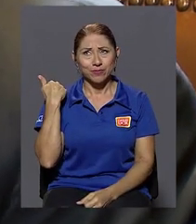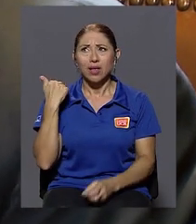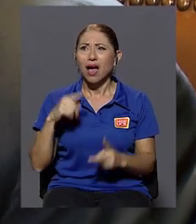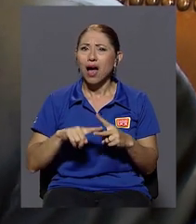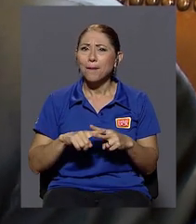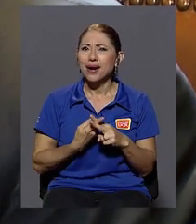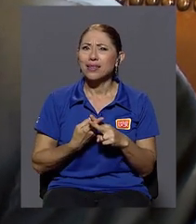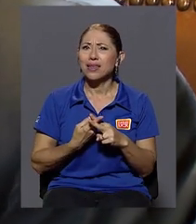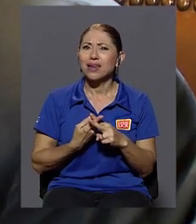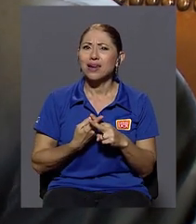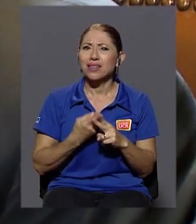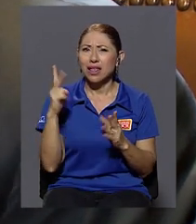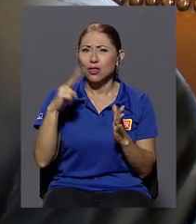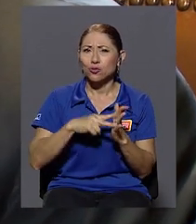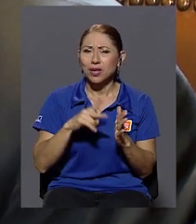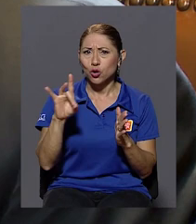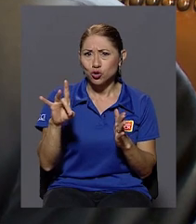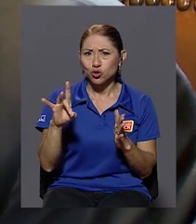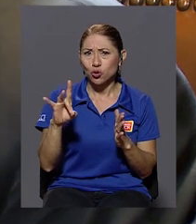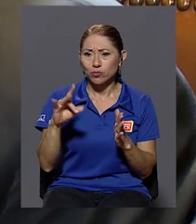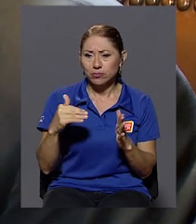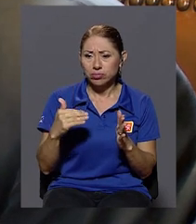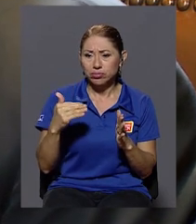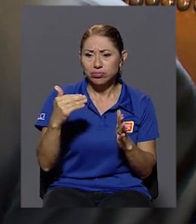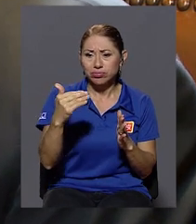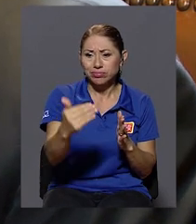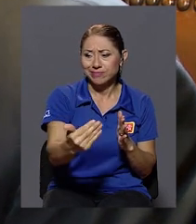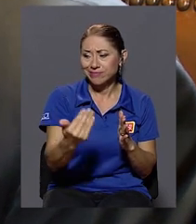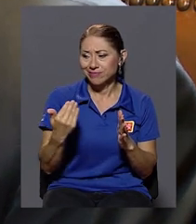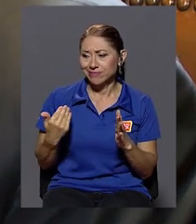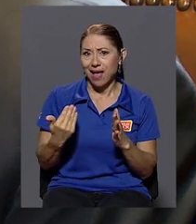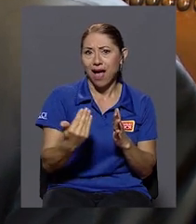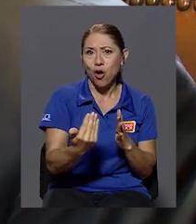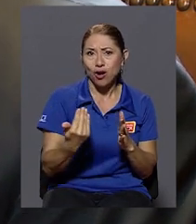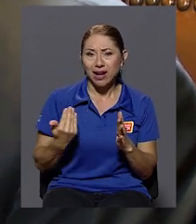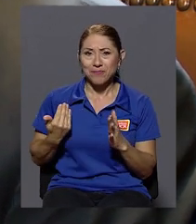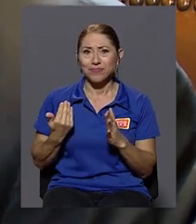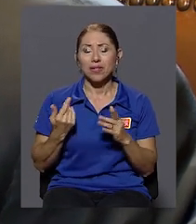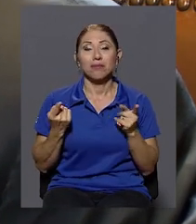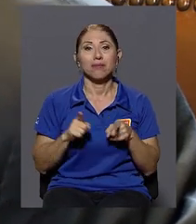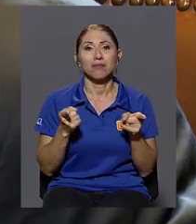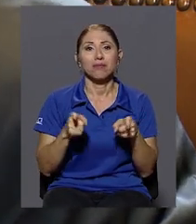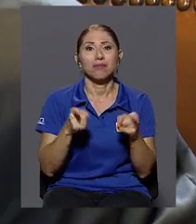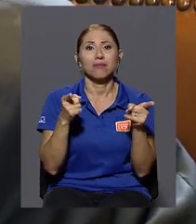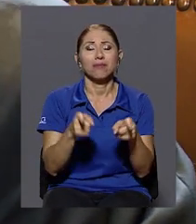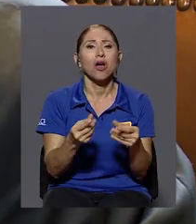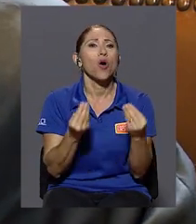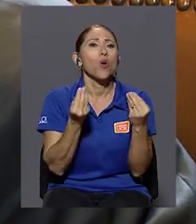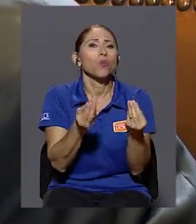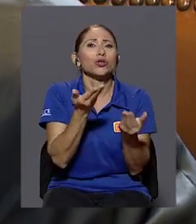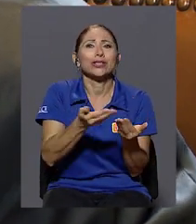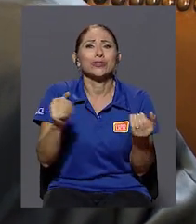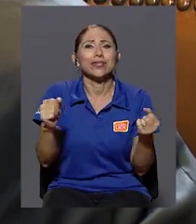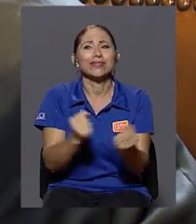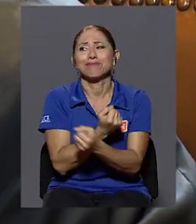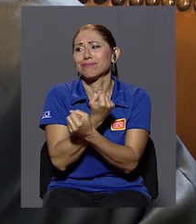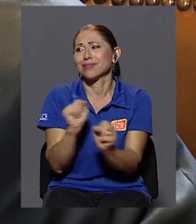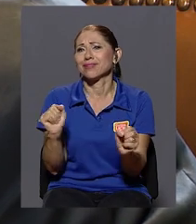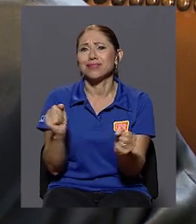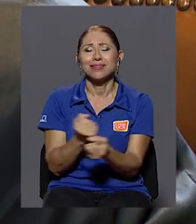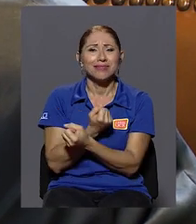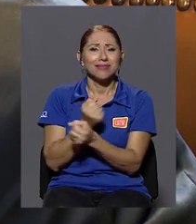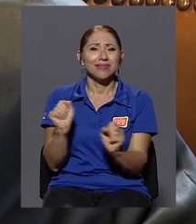partir del 2008, fue la revelación de muchas imposibilidades para